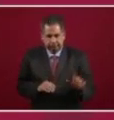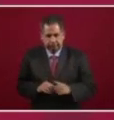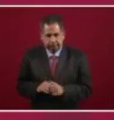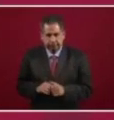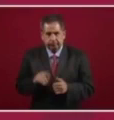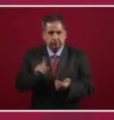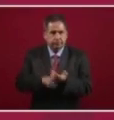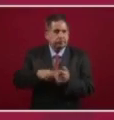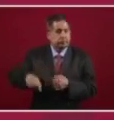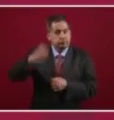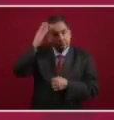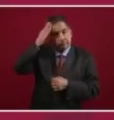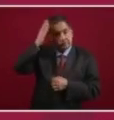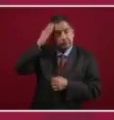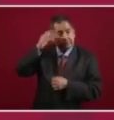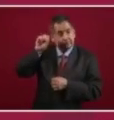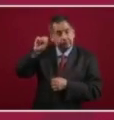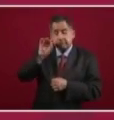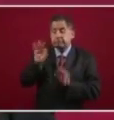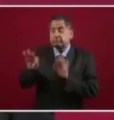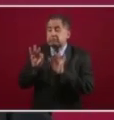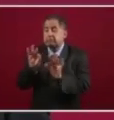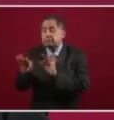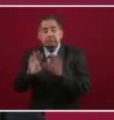de dirigentes,